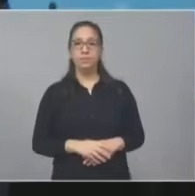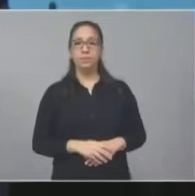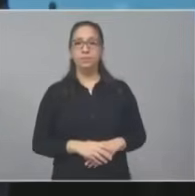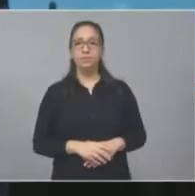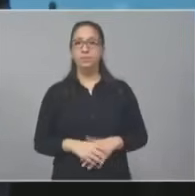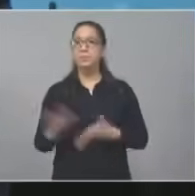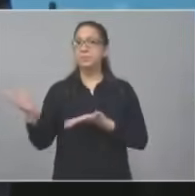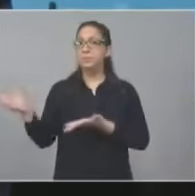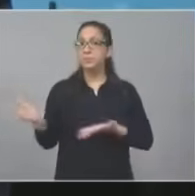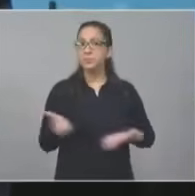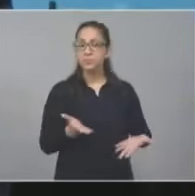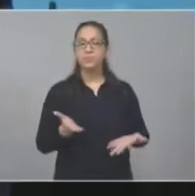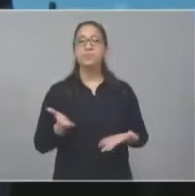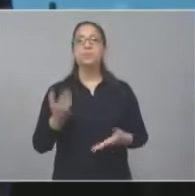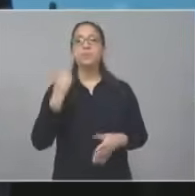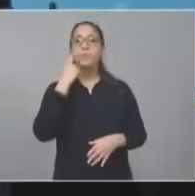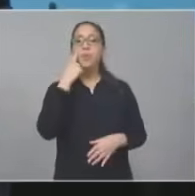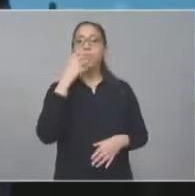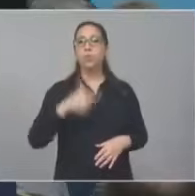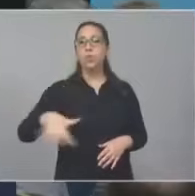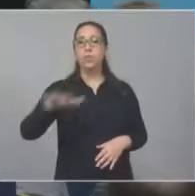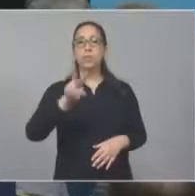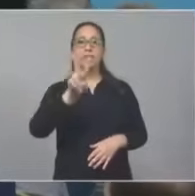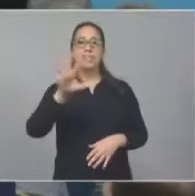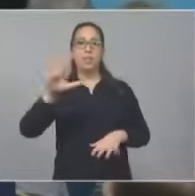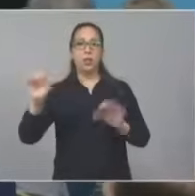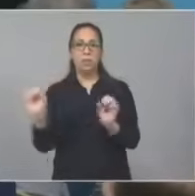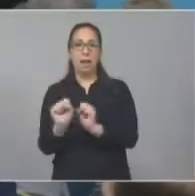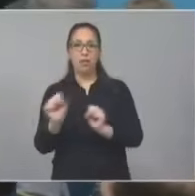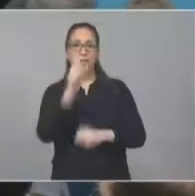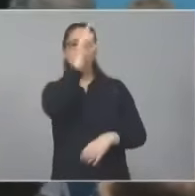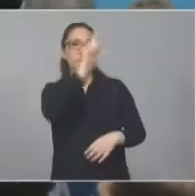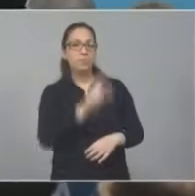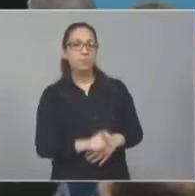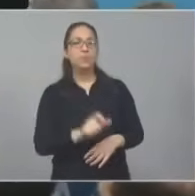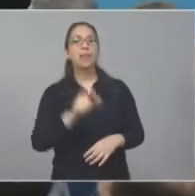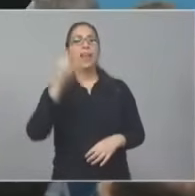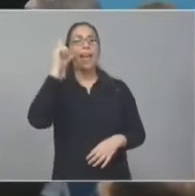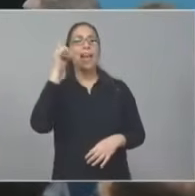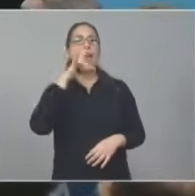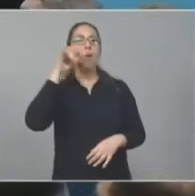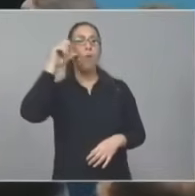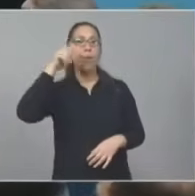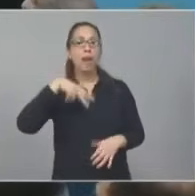Y seguidamente es el turno del municipio de 25 de Mayo, Ramiro Egüén.